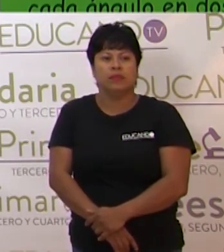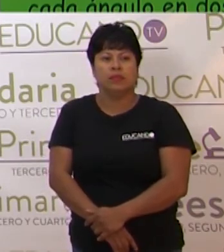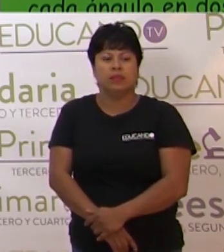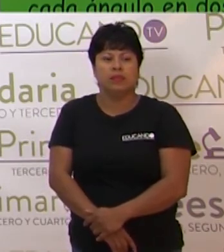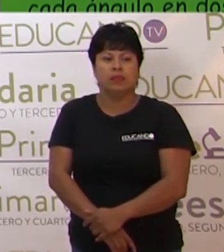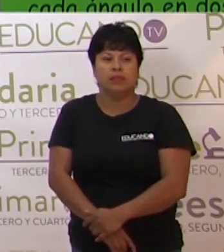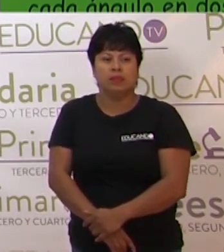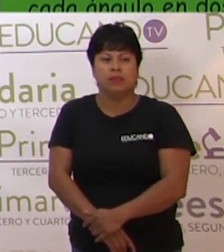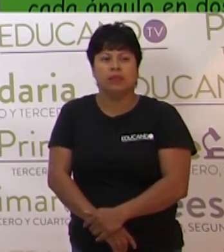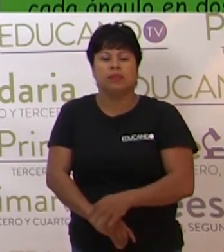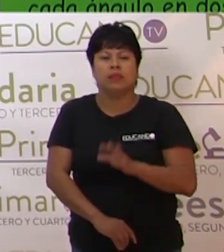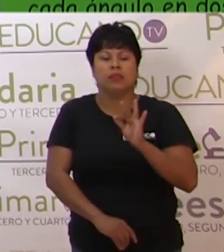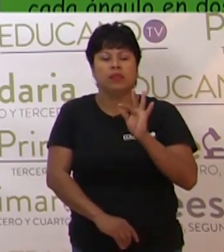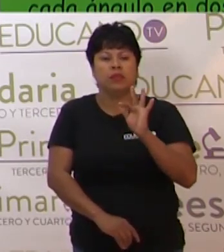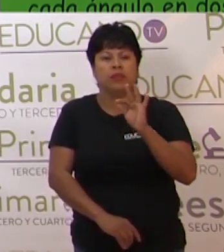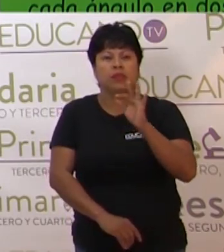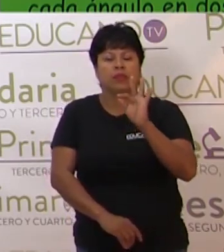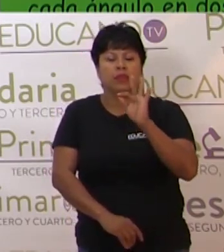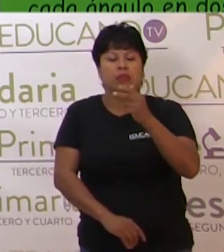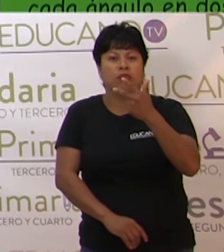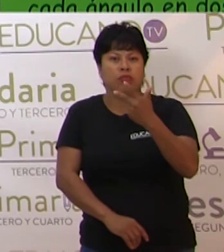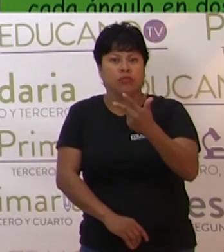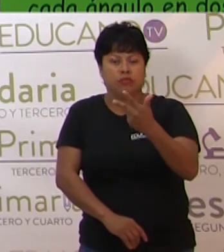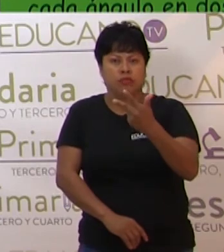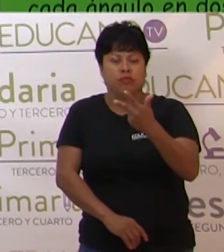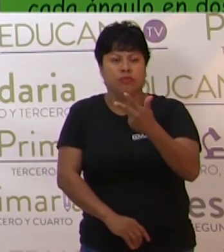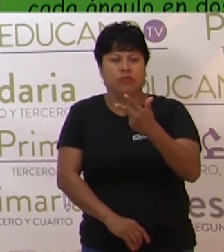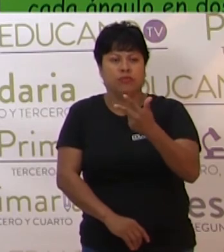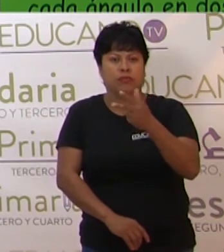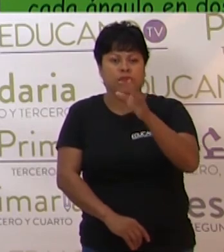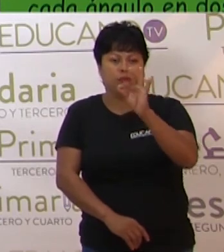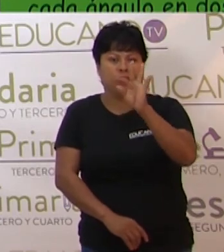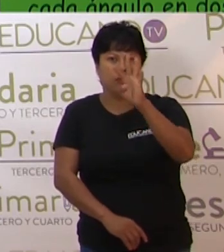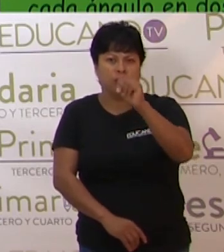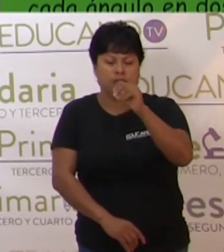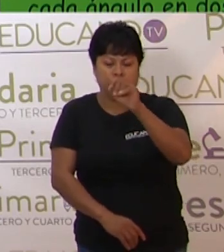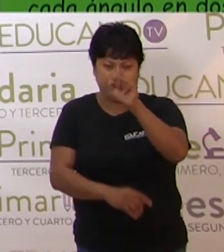45 67 89